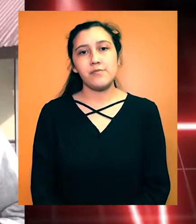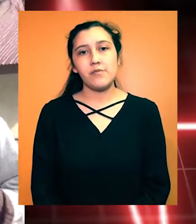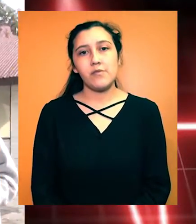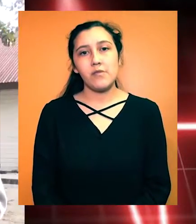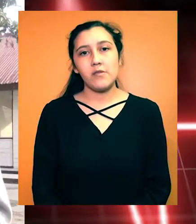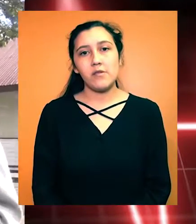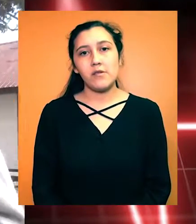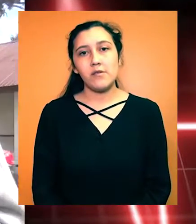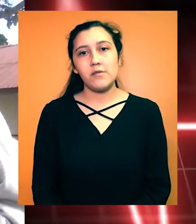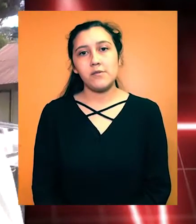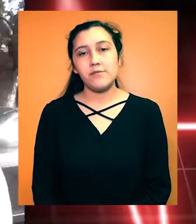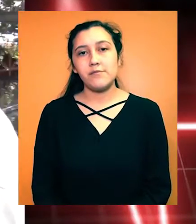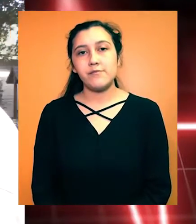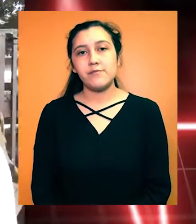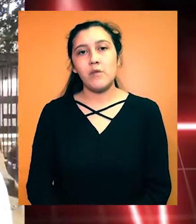Hola, Sebastián.